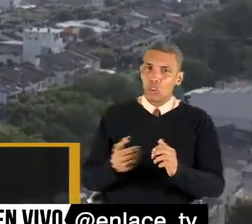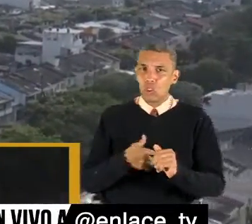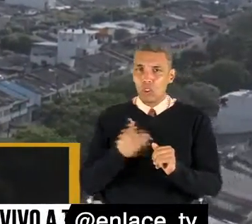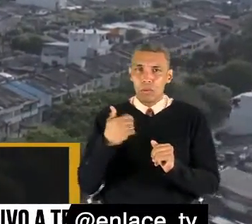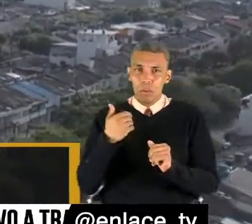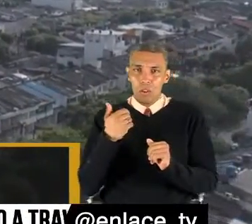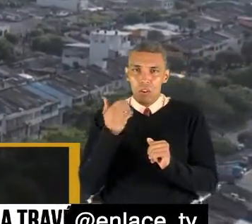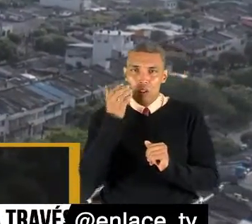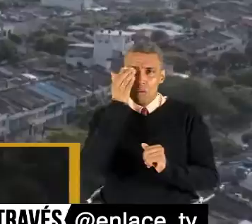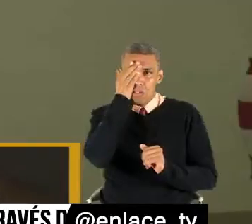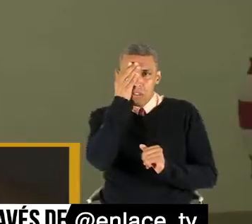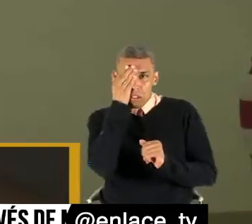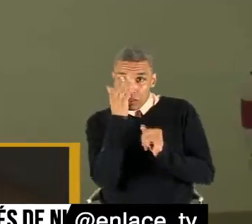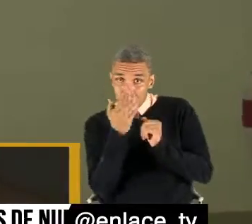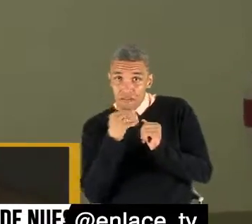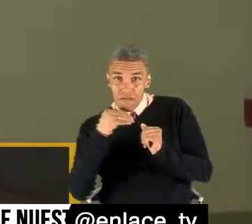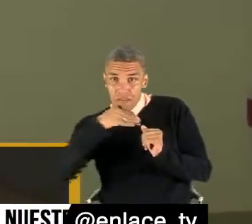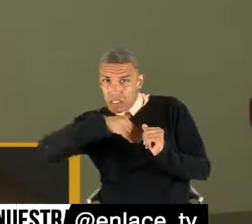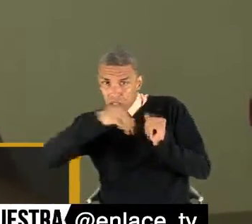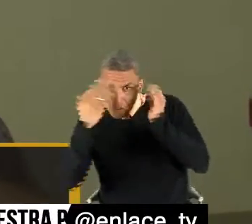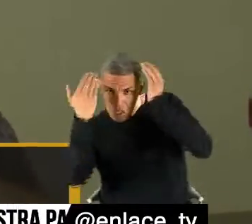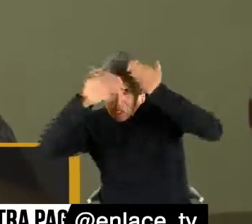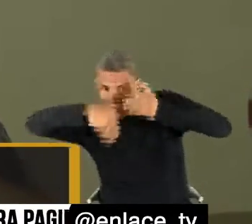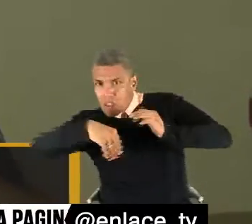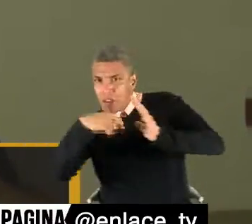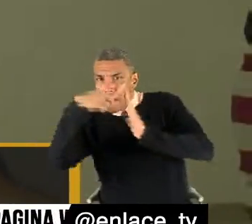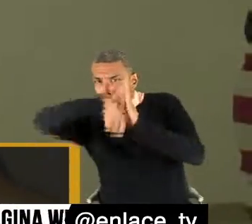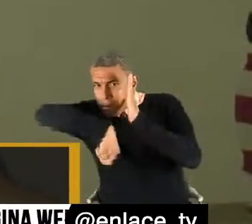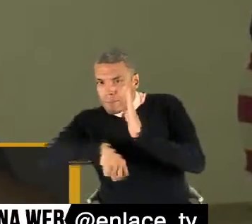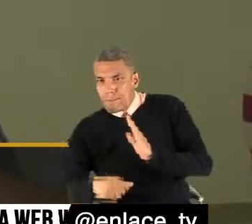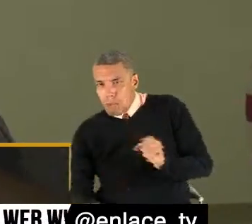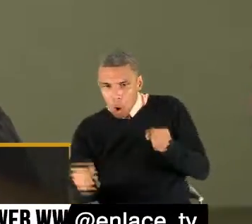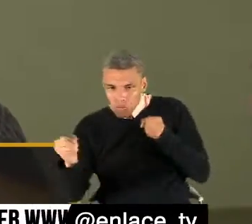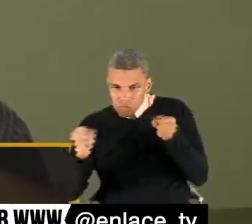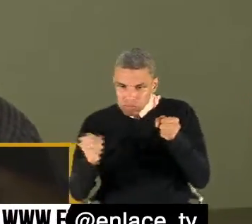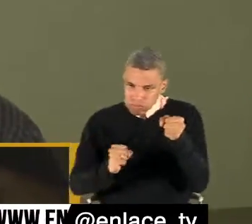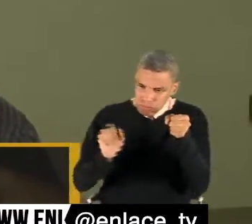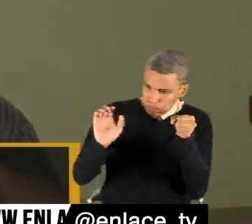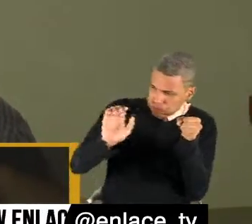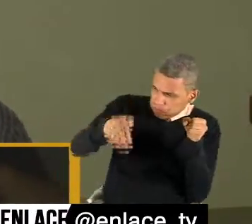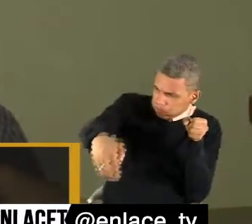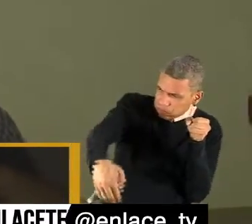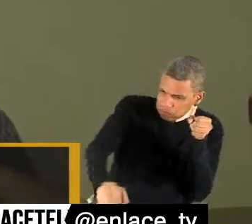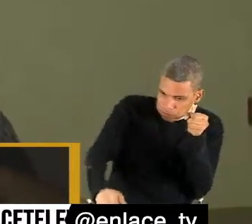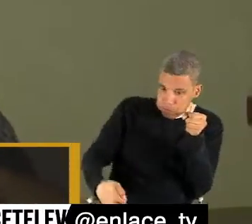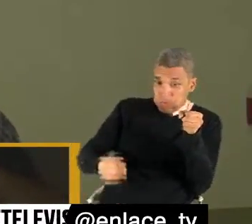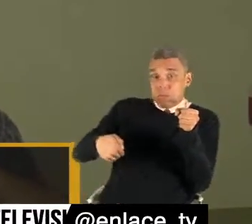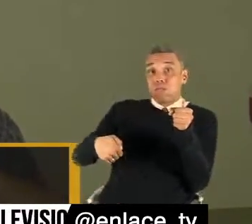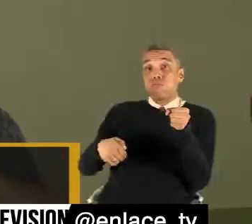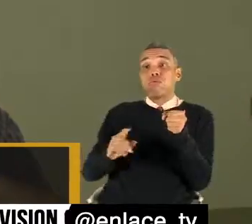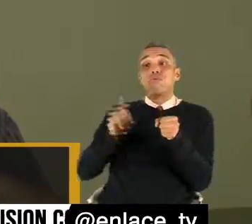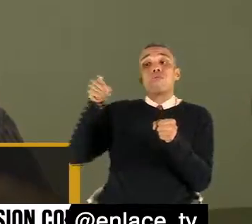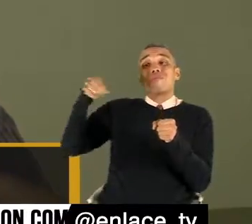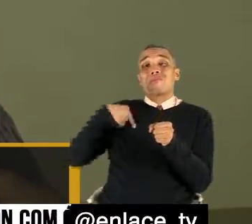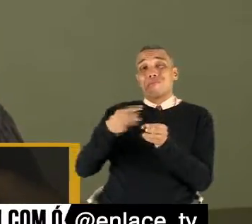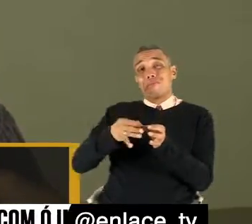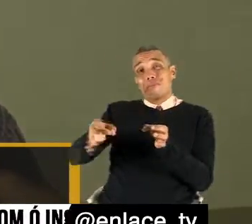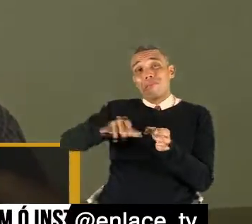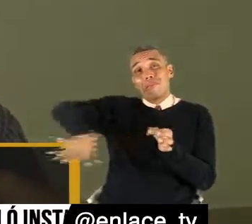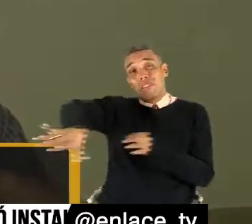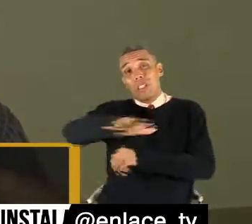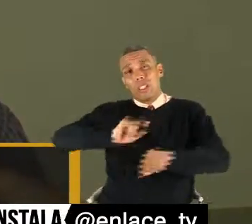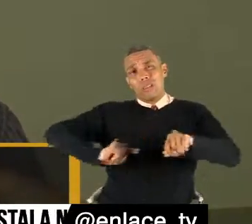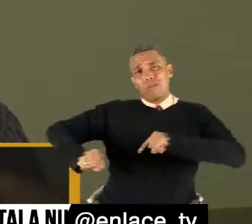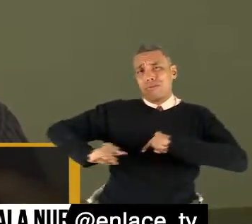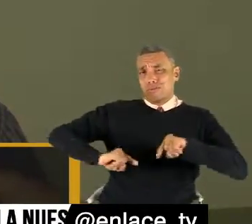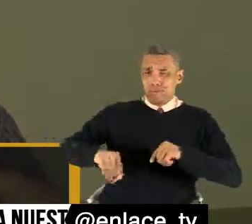en su territorio. Muchísimo, especialmente en los últimos 7 años han entrado retroexcavadores que están destruyendo toda la serranía de San Lucas,